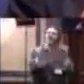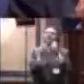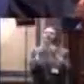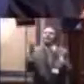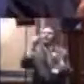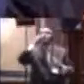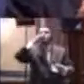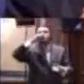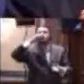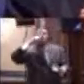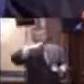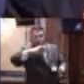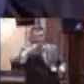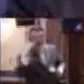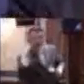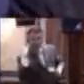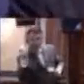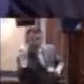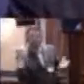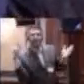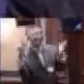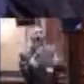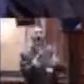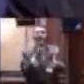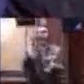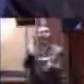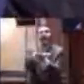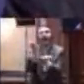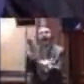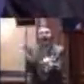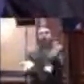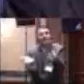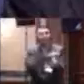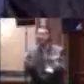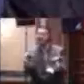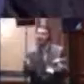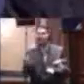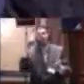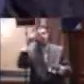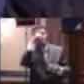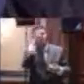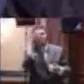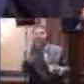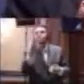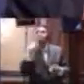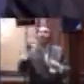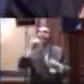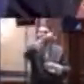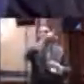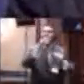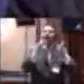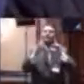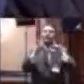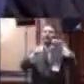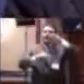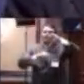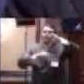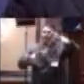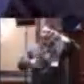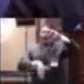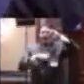ahora se está llamando en América Latina, esto lo ha trabajado a detalle el PNUD en América Latina, sobreviene